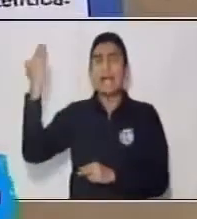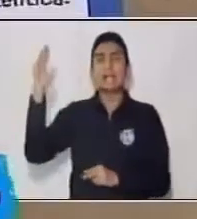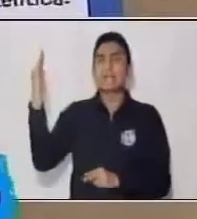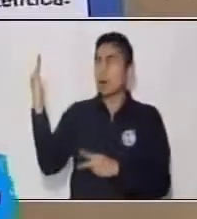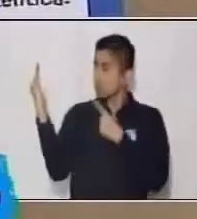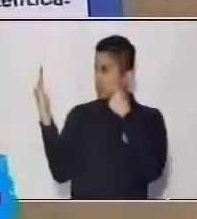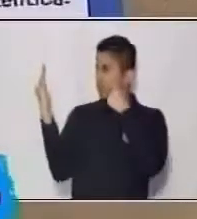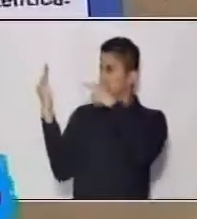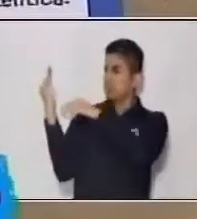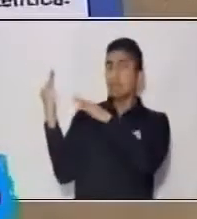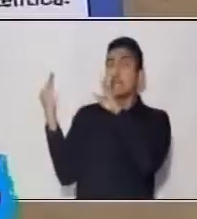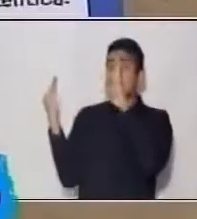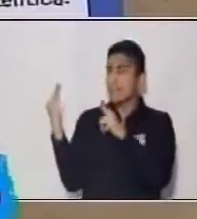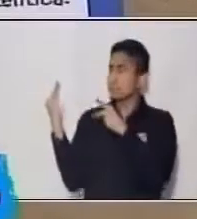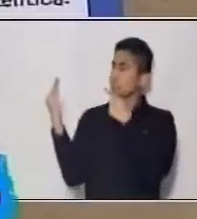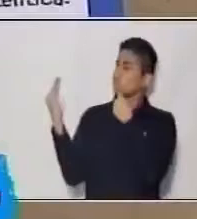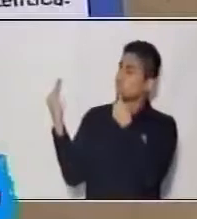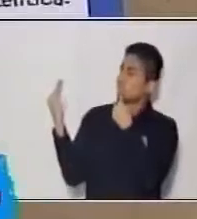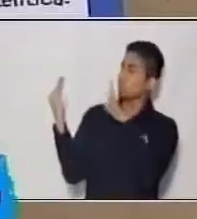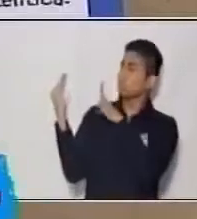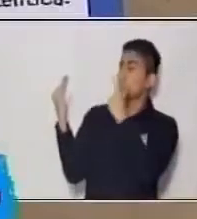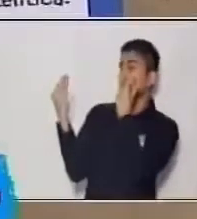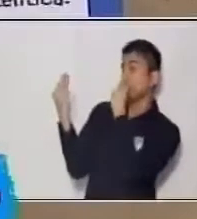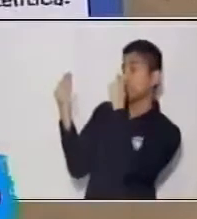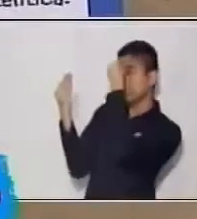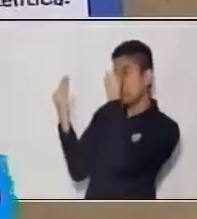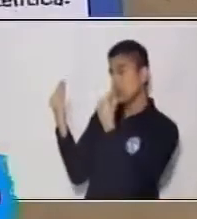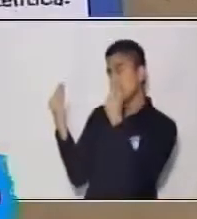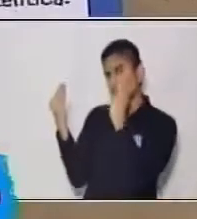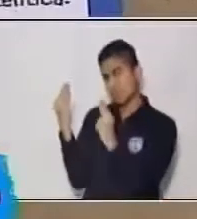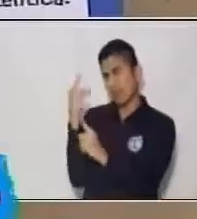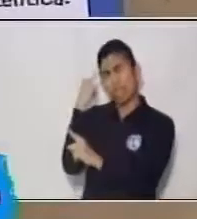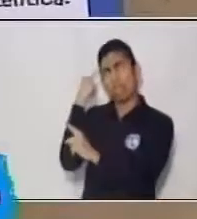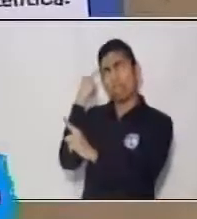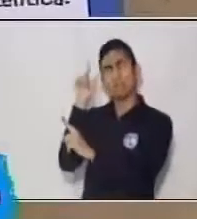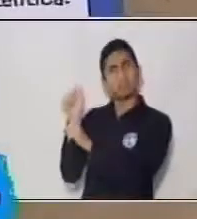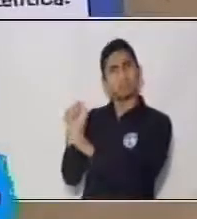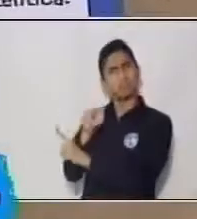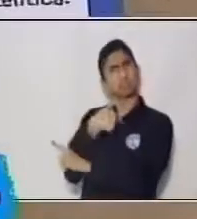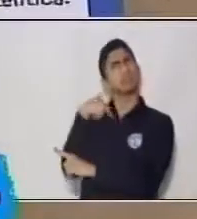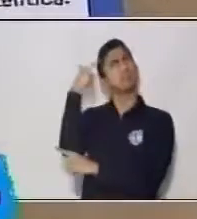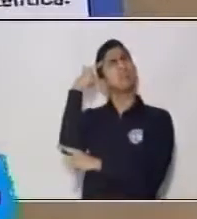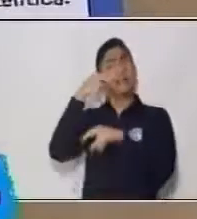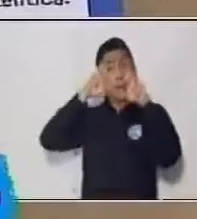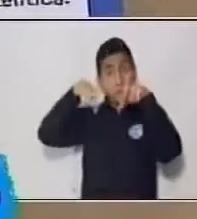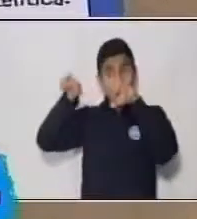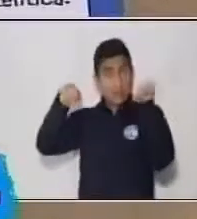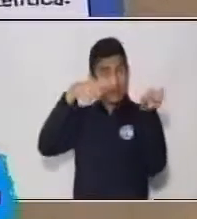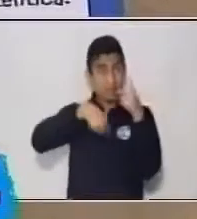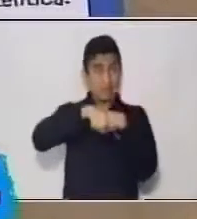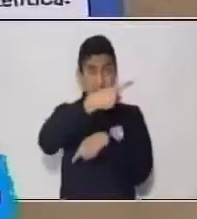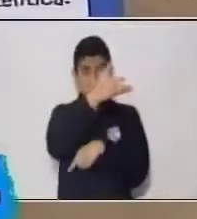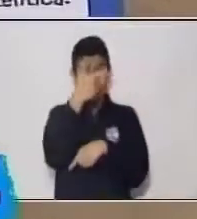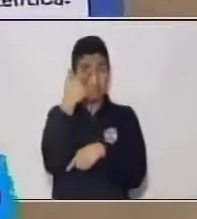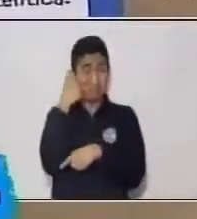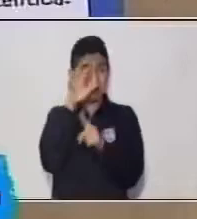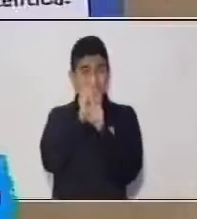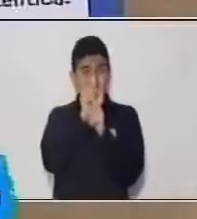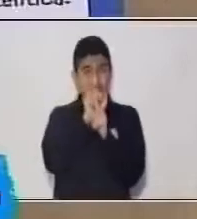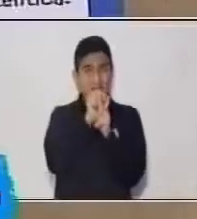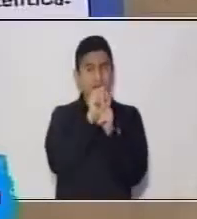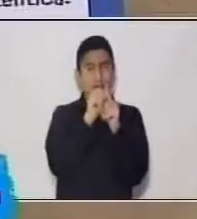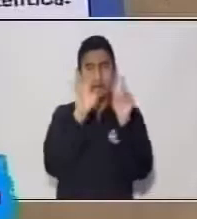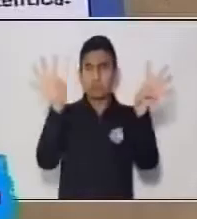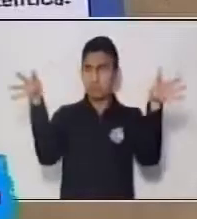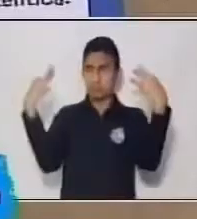y entonces se arreglaba, se pintaba. En eso se dio cuenta que las demás personas veían que sus ancas eran las